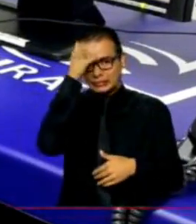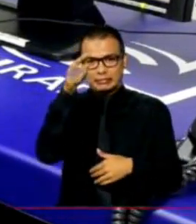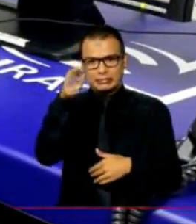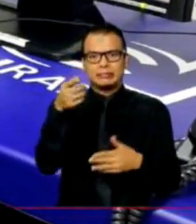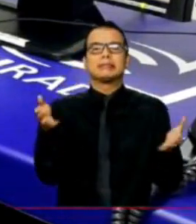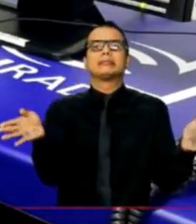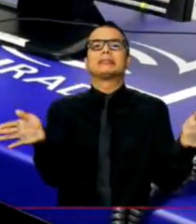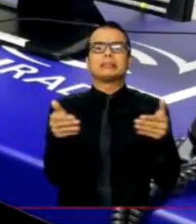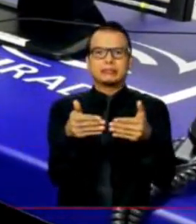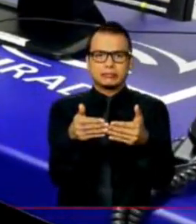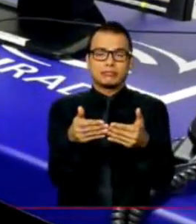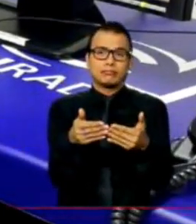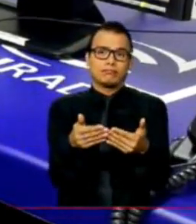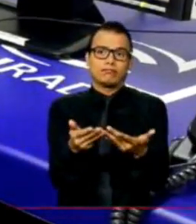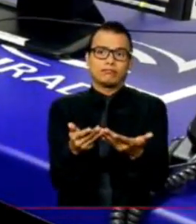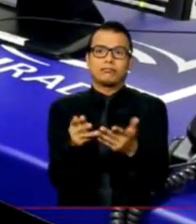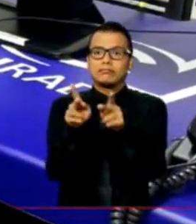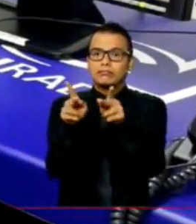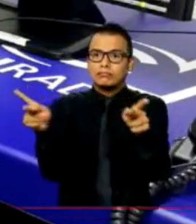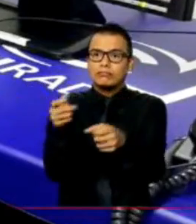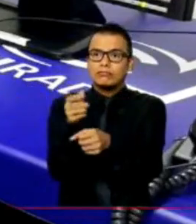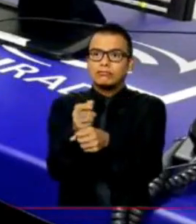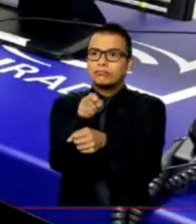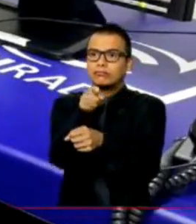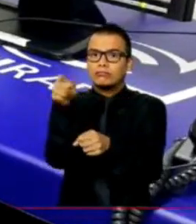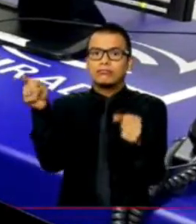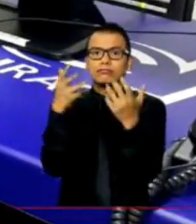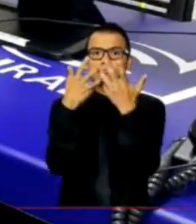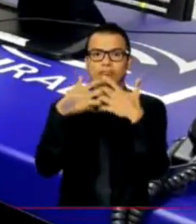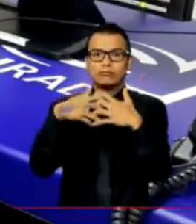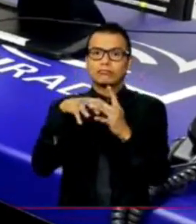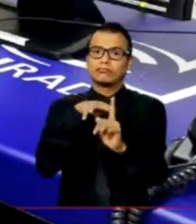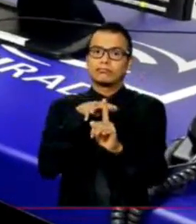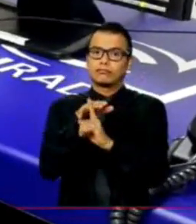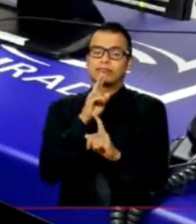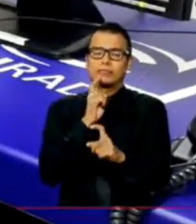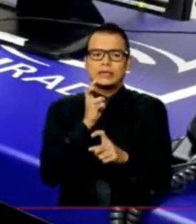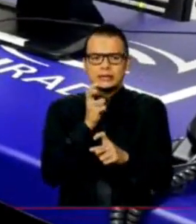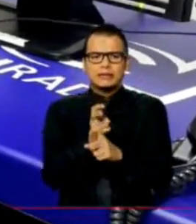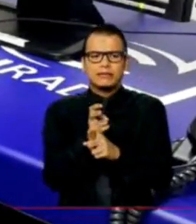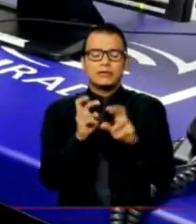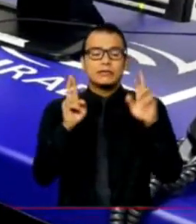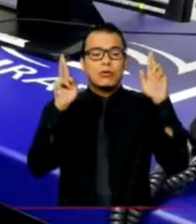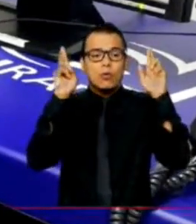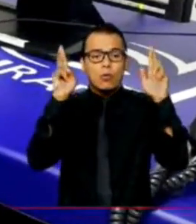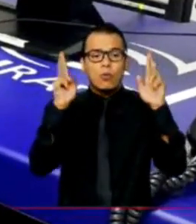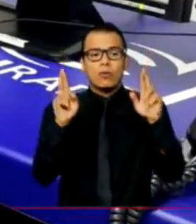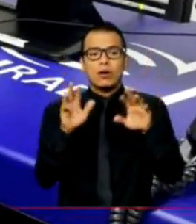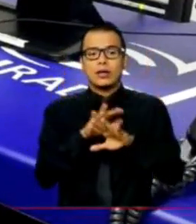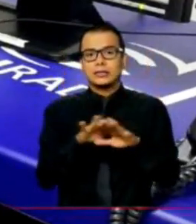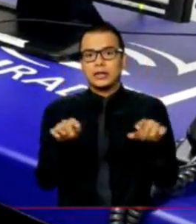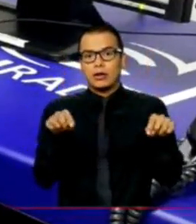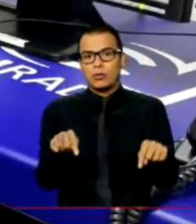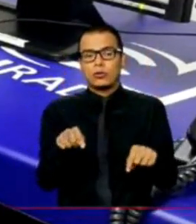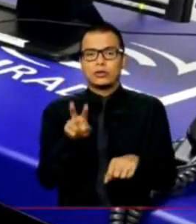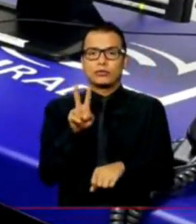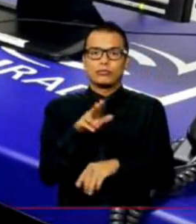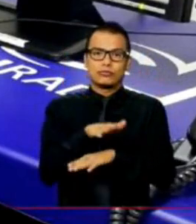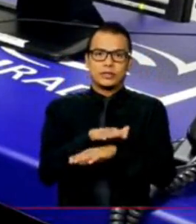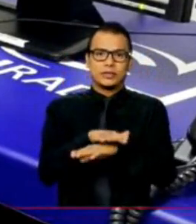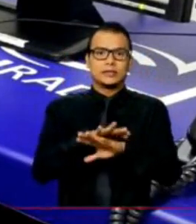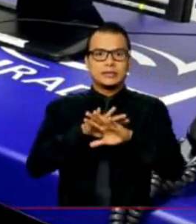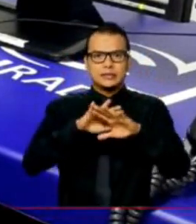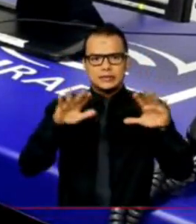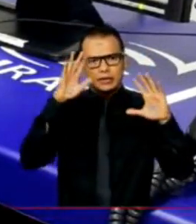golpean duramente la economía de nuestra región Ojalá y hoy reiteramos a las 2 de la tarde se llegue a un